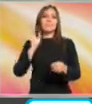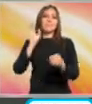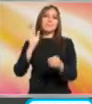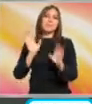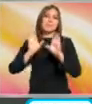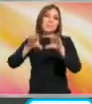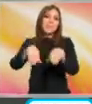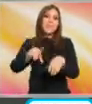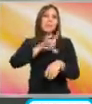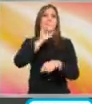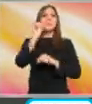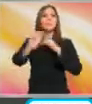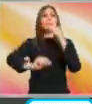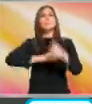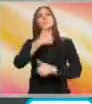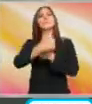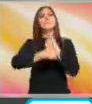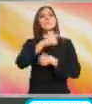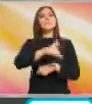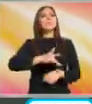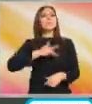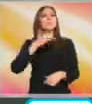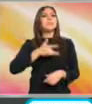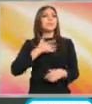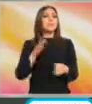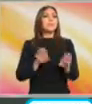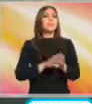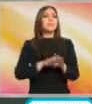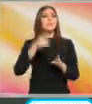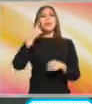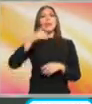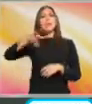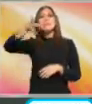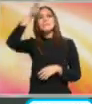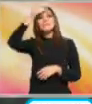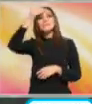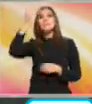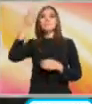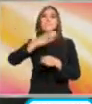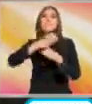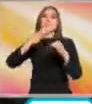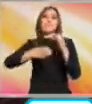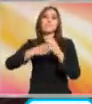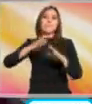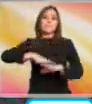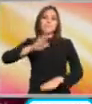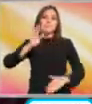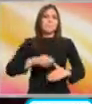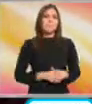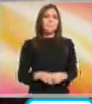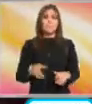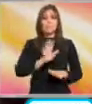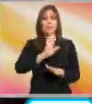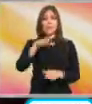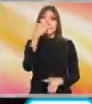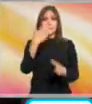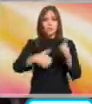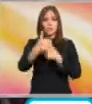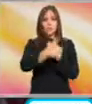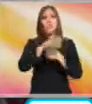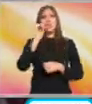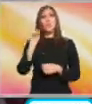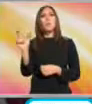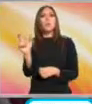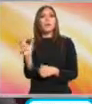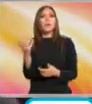fue un concurso que me hizo crecer bastante personalmente como de conocimientos. ¿Y ya termina el concurso o todavía sigue? ¿O